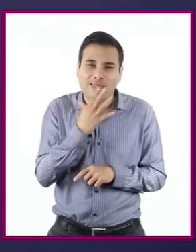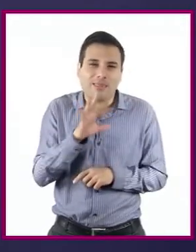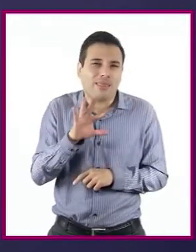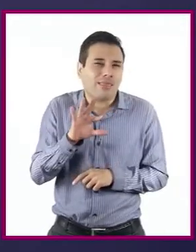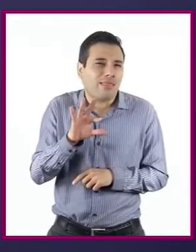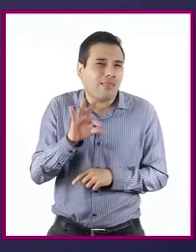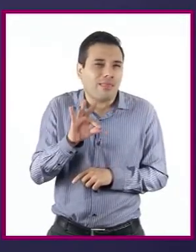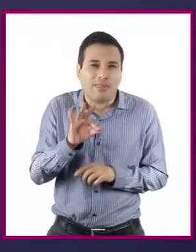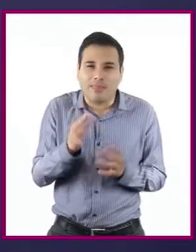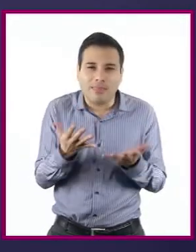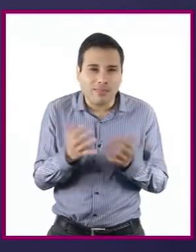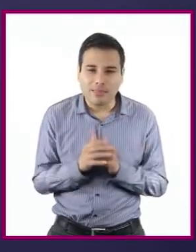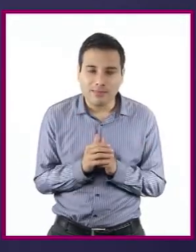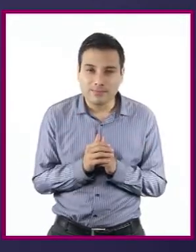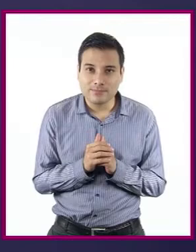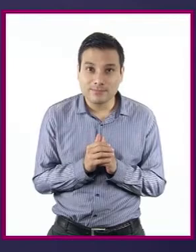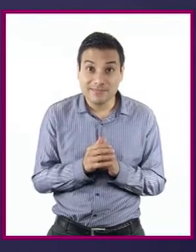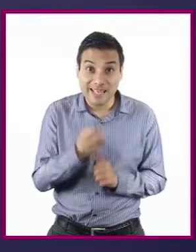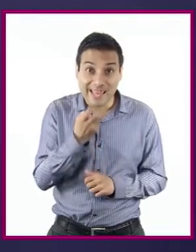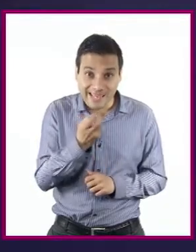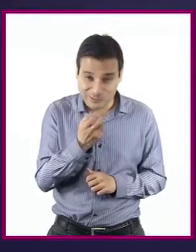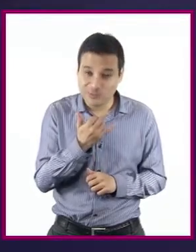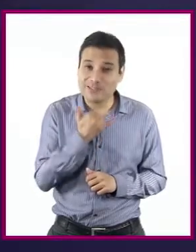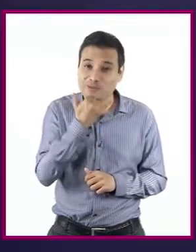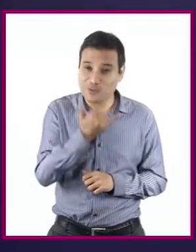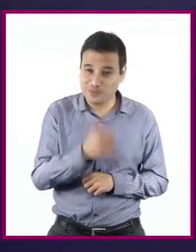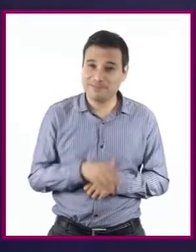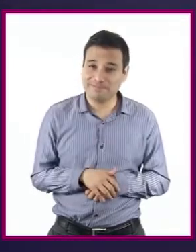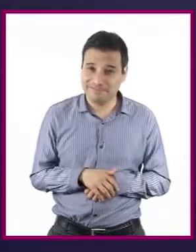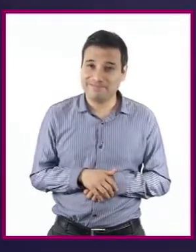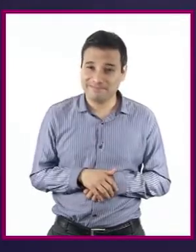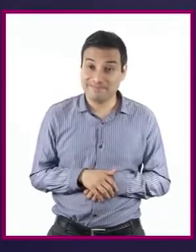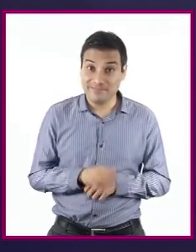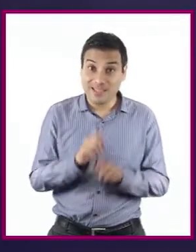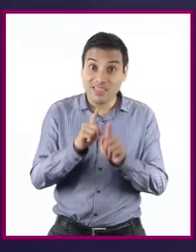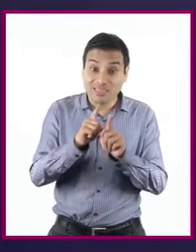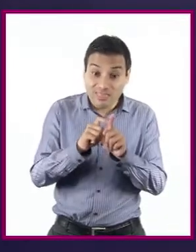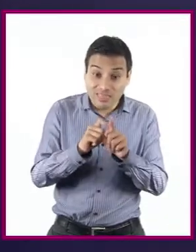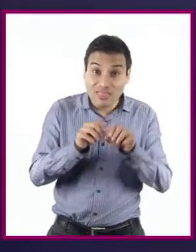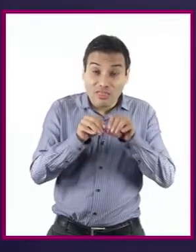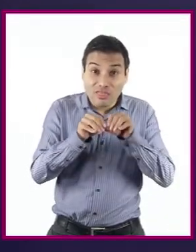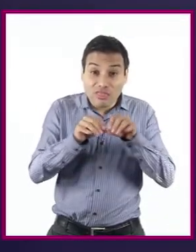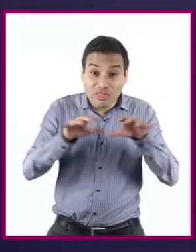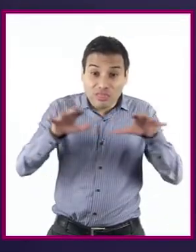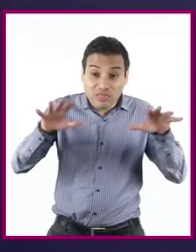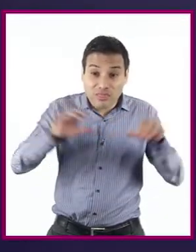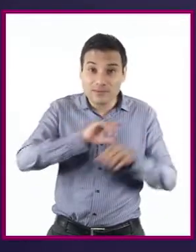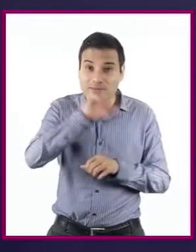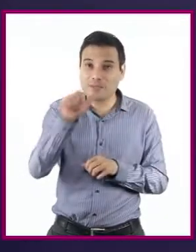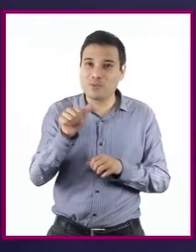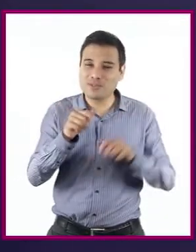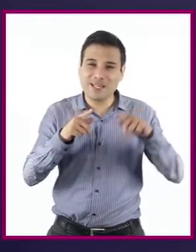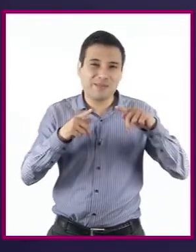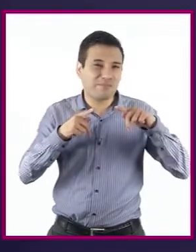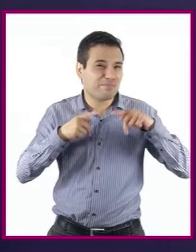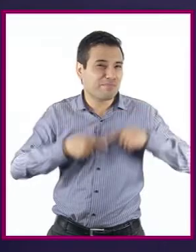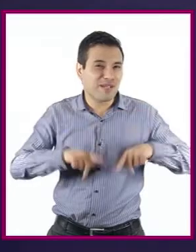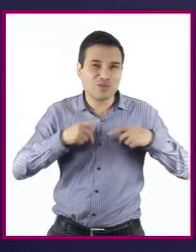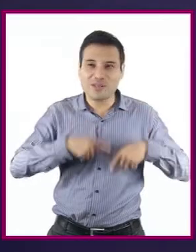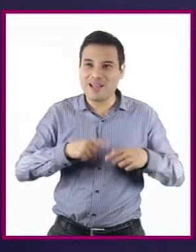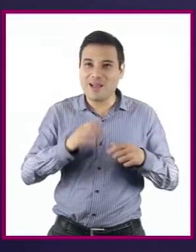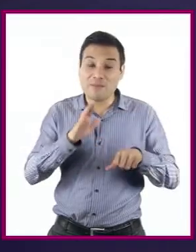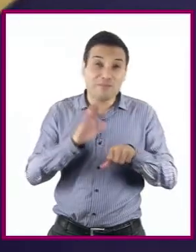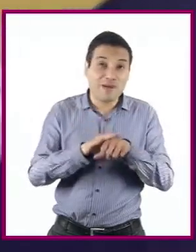a quienes se dirigen. Esto es erróneo. Por el contrario, se viraliza y llega a muchísimas más personas. El daño es aún